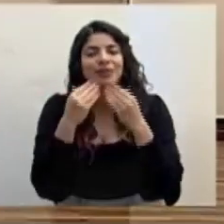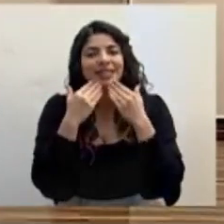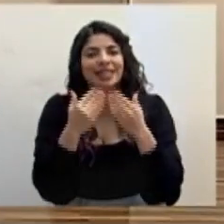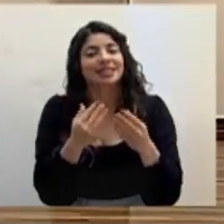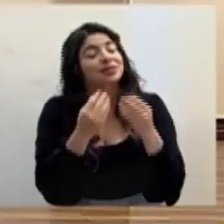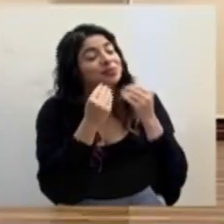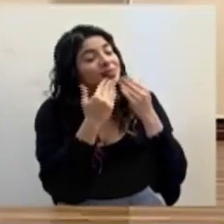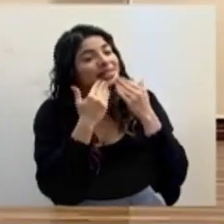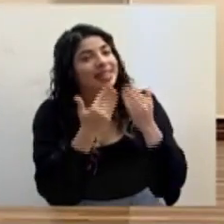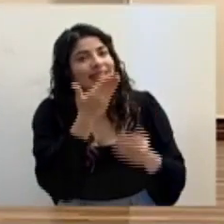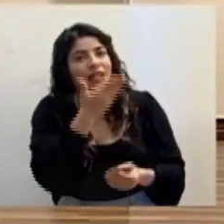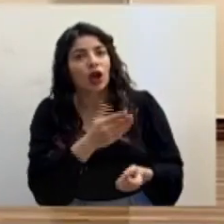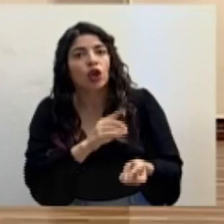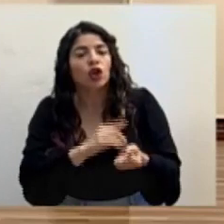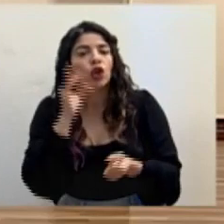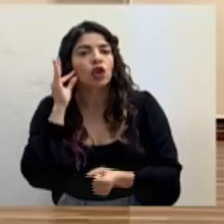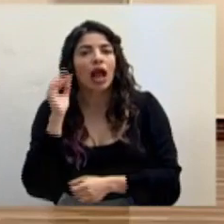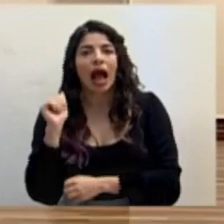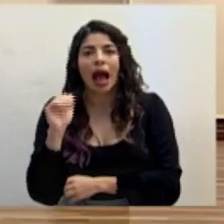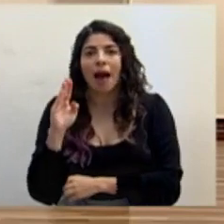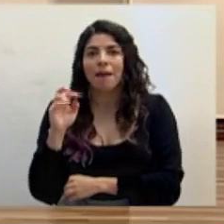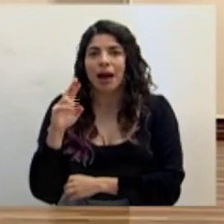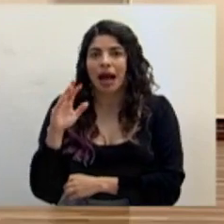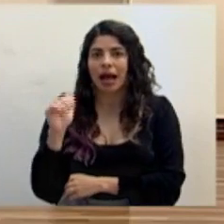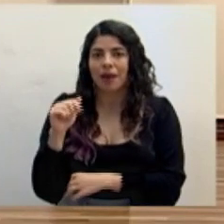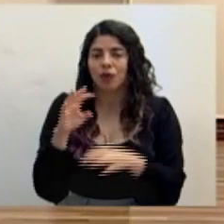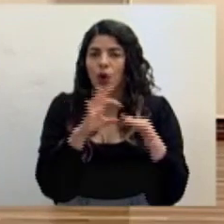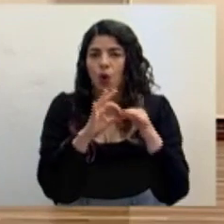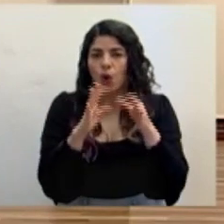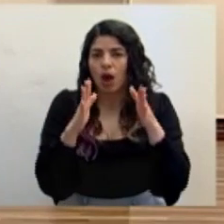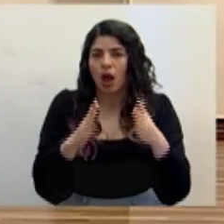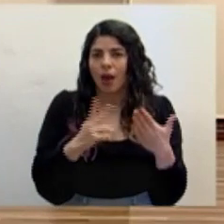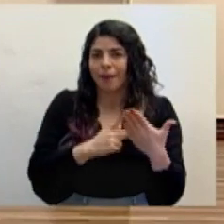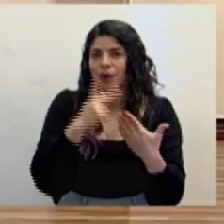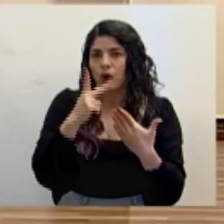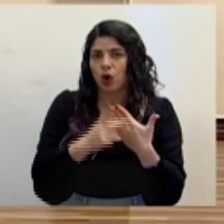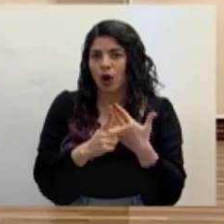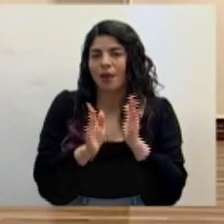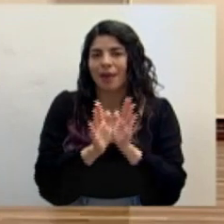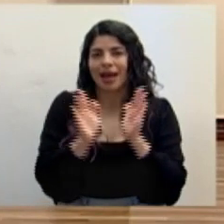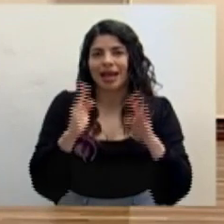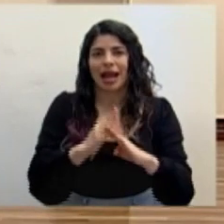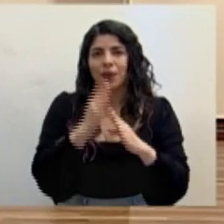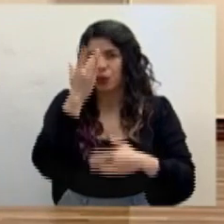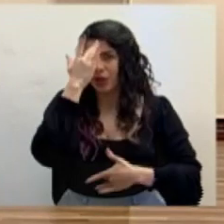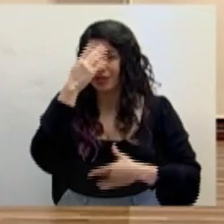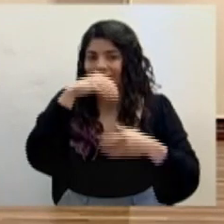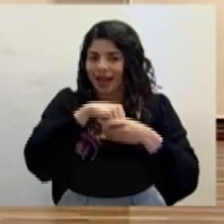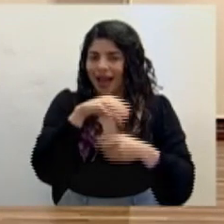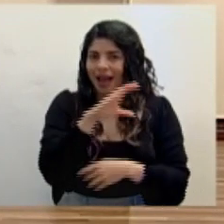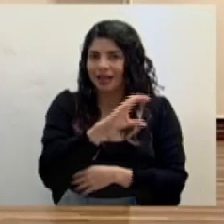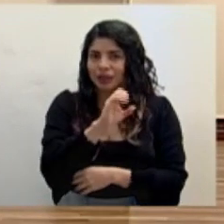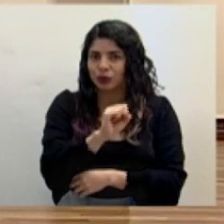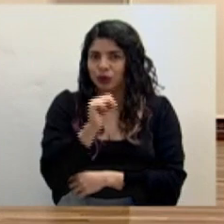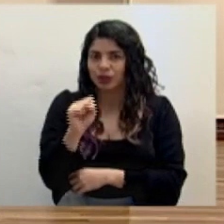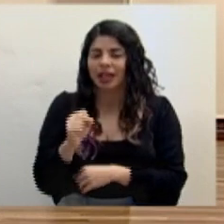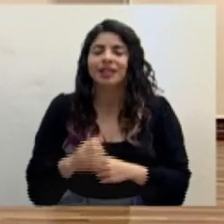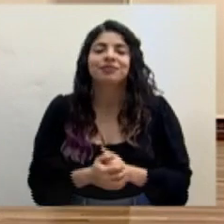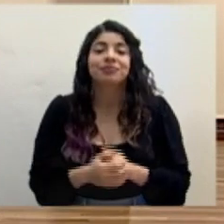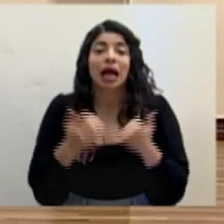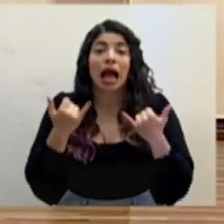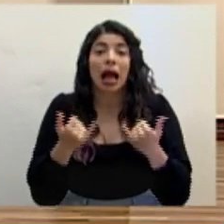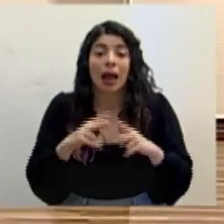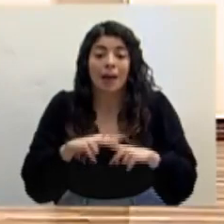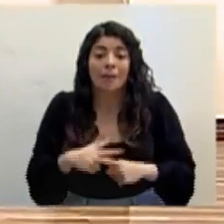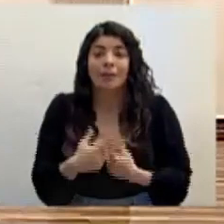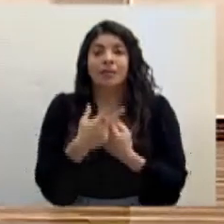Muchas gracias a la doctora Abarca, coordinadora del programa de ampliado de inmunizaciones de la Caja Costarricense de Seguro Social.